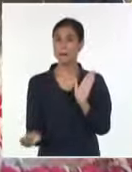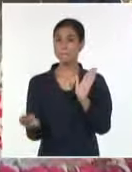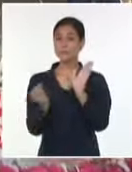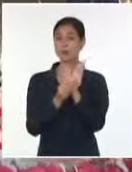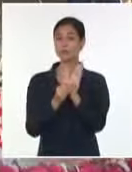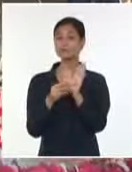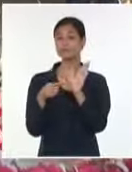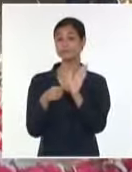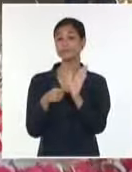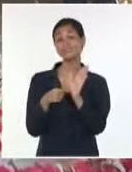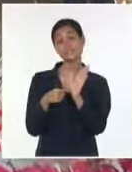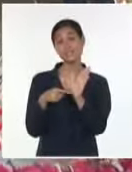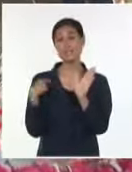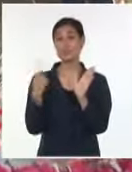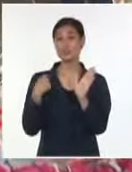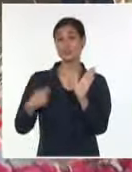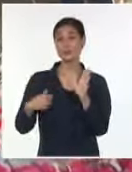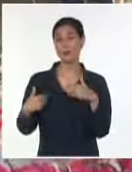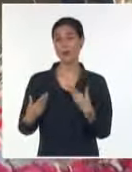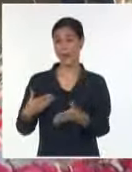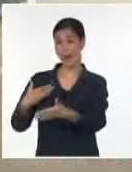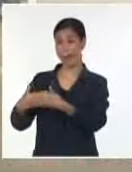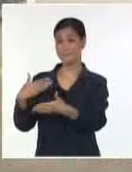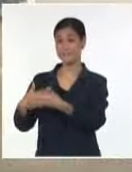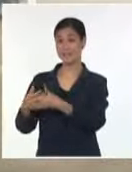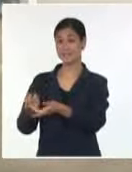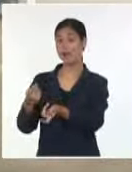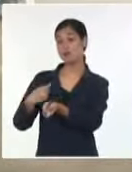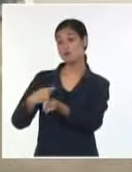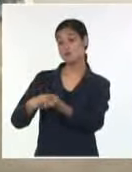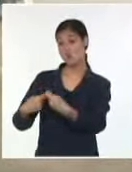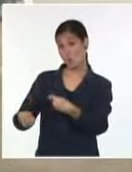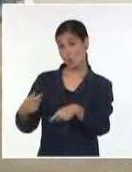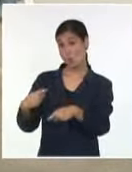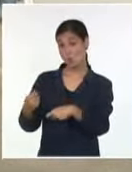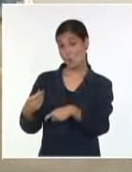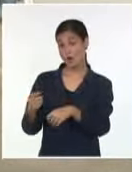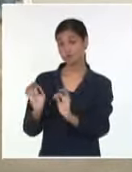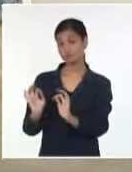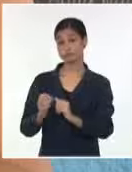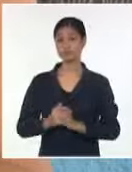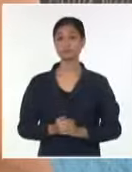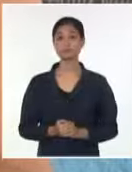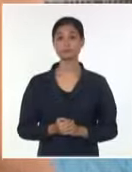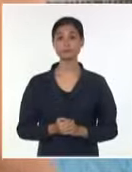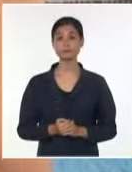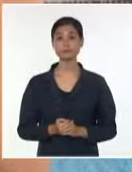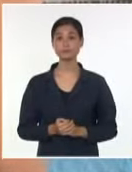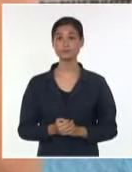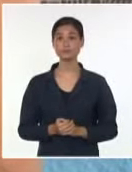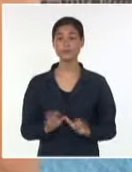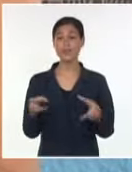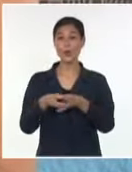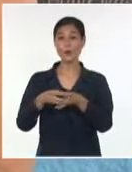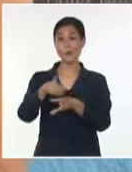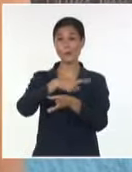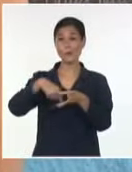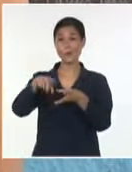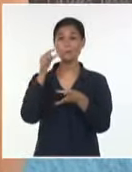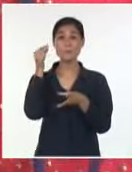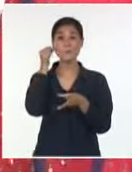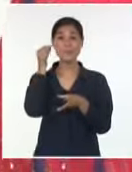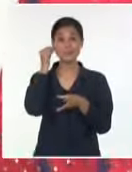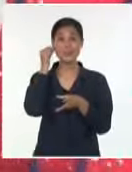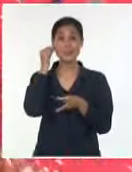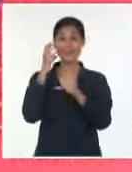una empresa que se dedique a hacerlo, nos cuesta dinero. Durante el evento de Mujeres Creadoras, la unidad empresarial de base Ómnibus